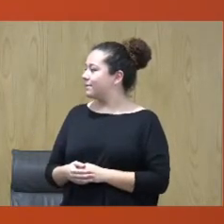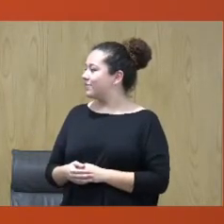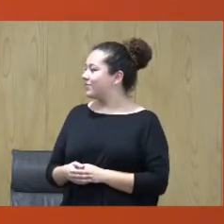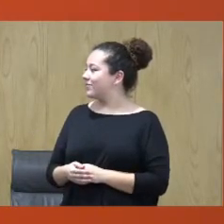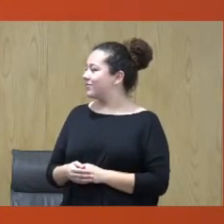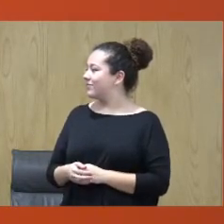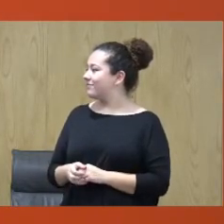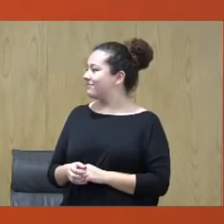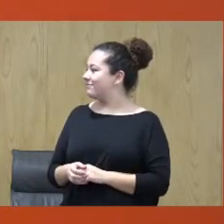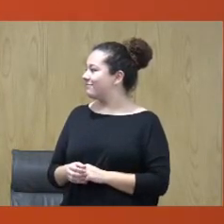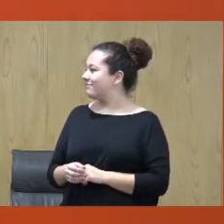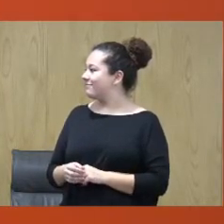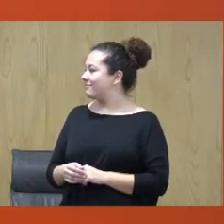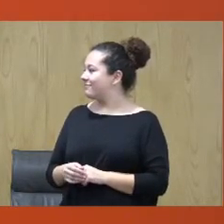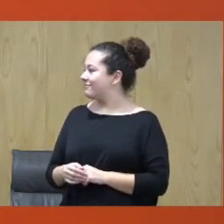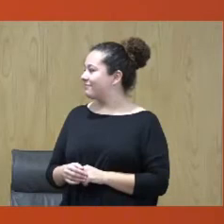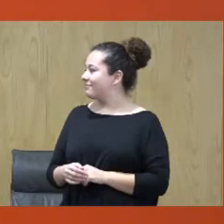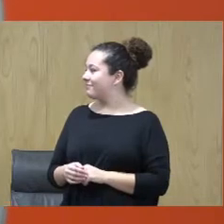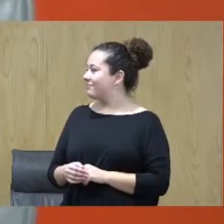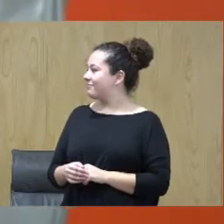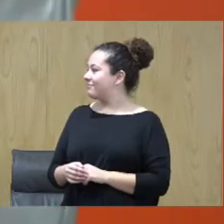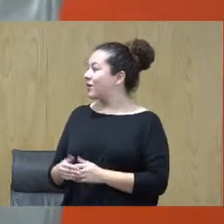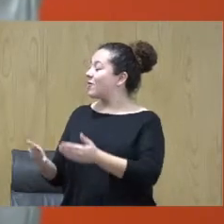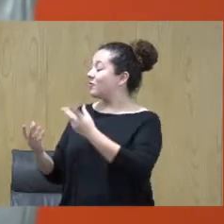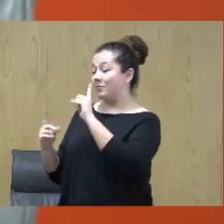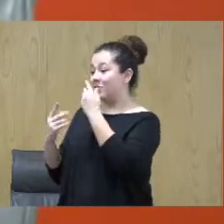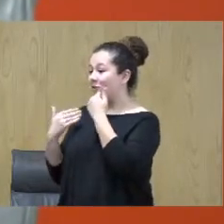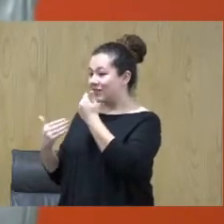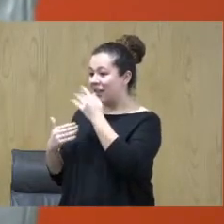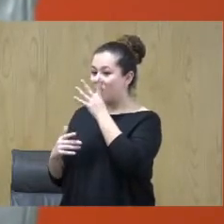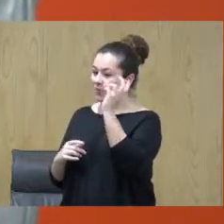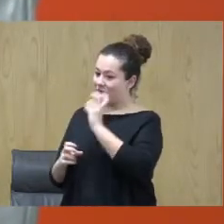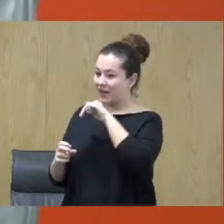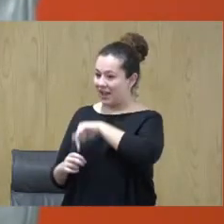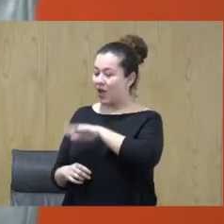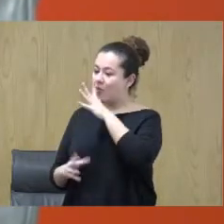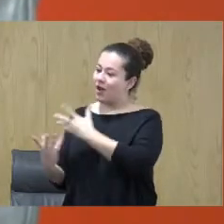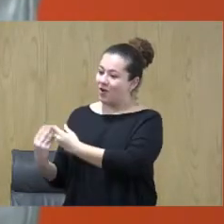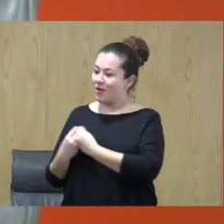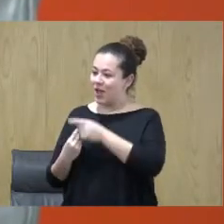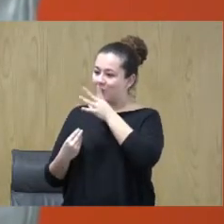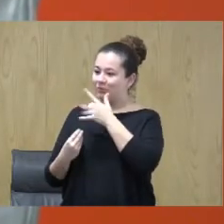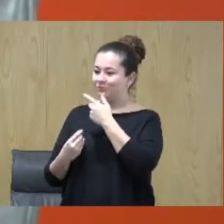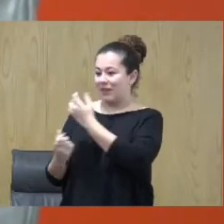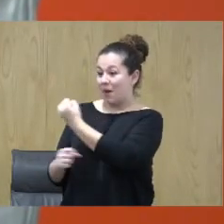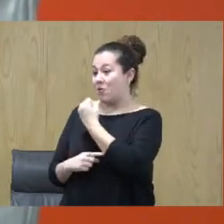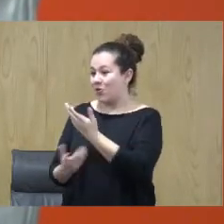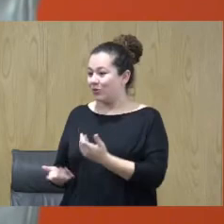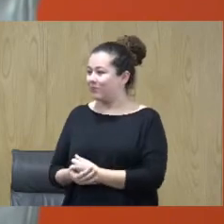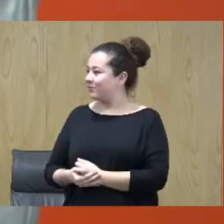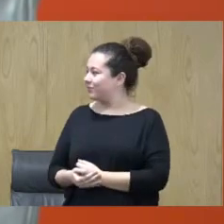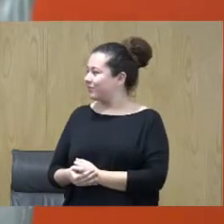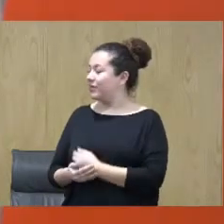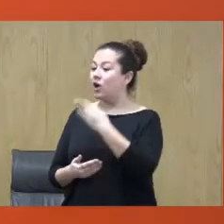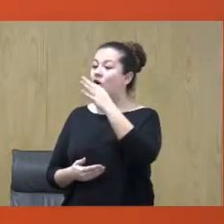Ahora sí. Gracias. Lo primero, muchas gracias por estar aquí, por acompañarnos y por vuestro apoyo.